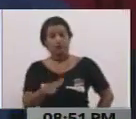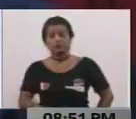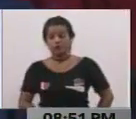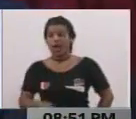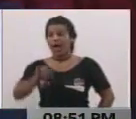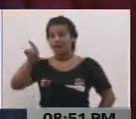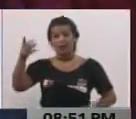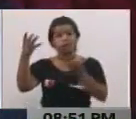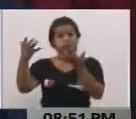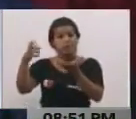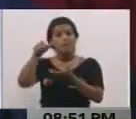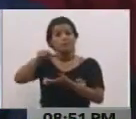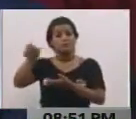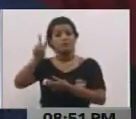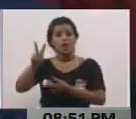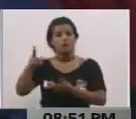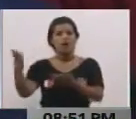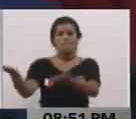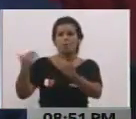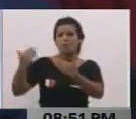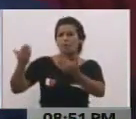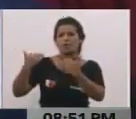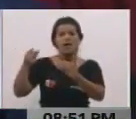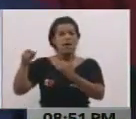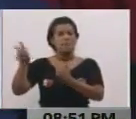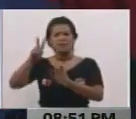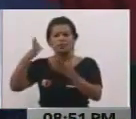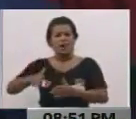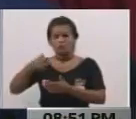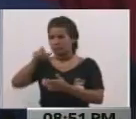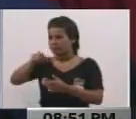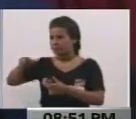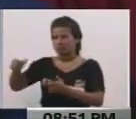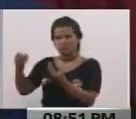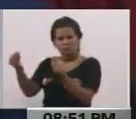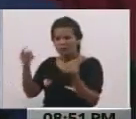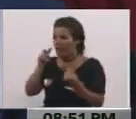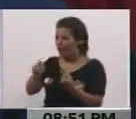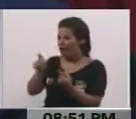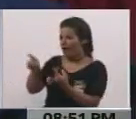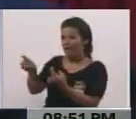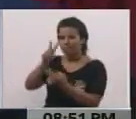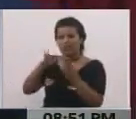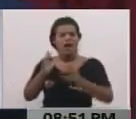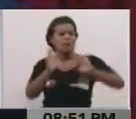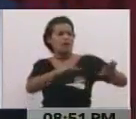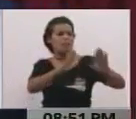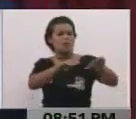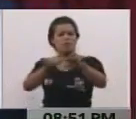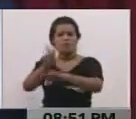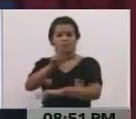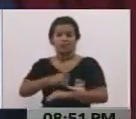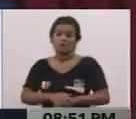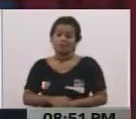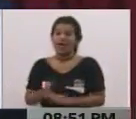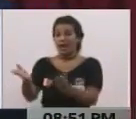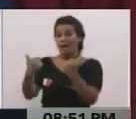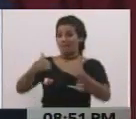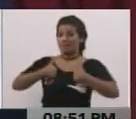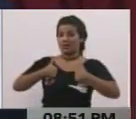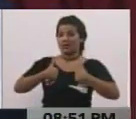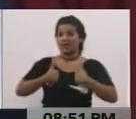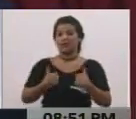allá apoyando a todos los atletas de Venezuela, en especial a mí. Eso da mucho ánimo, ¿verdad? Porque, bueno, a mí soy una